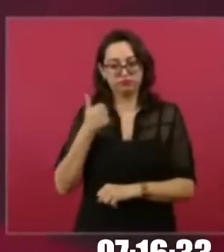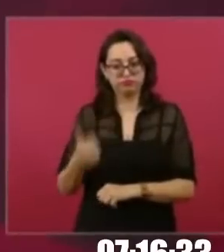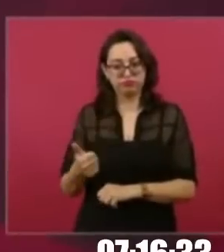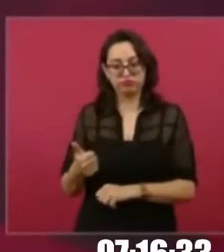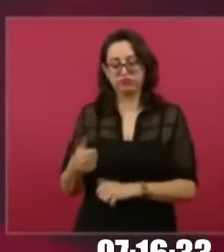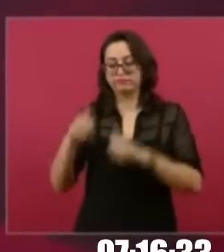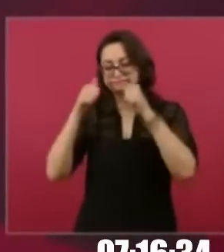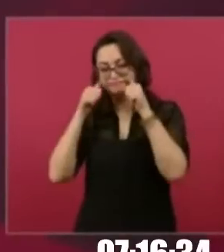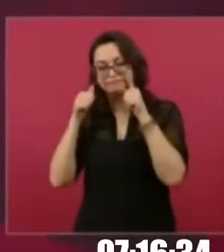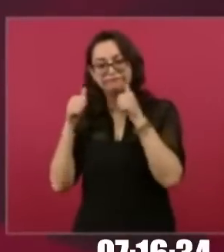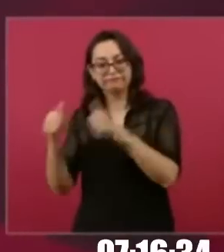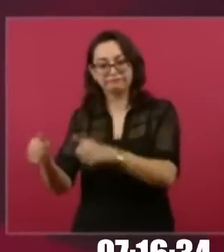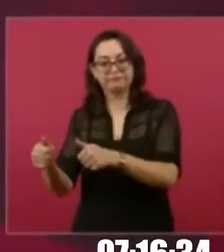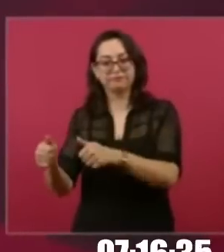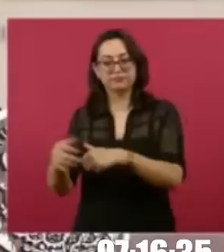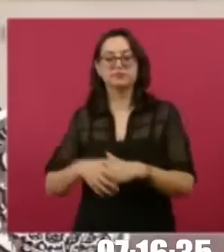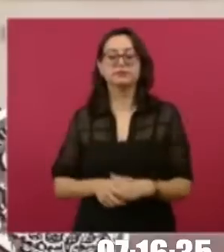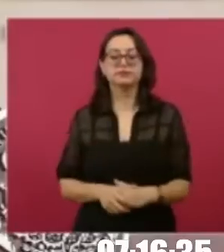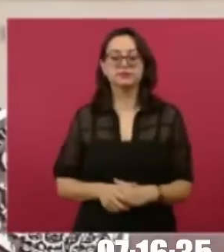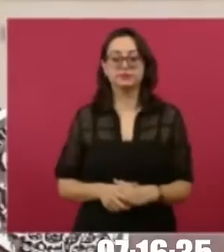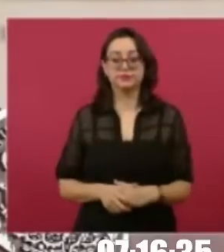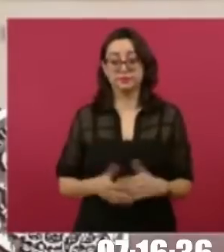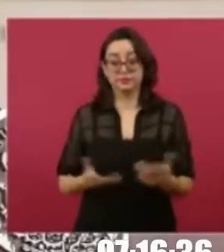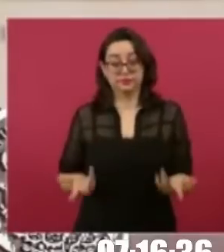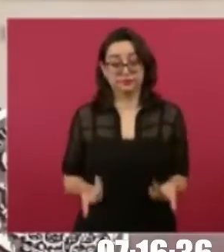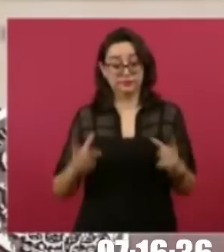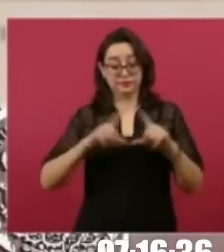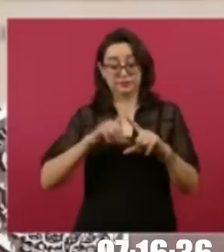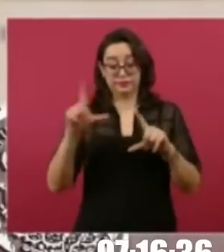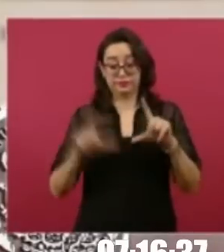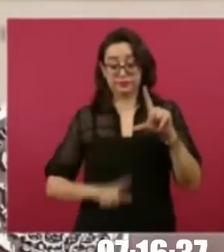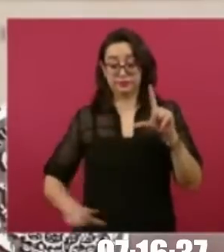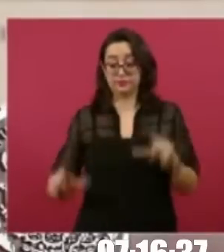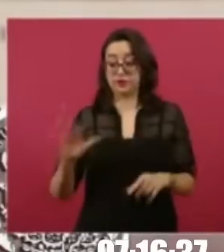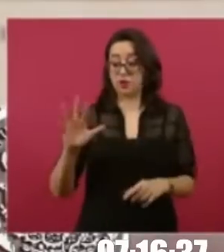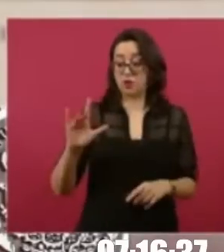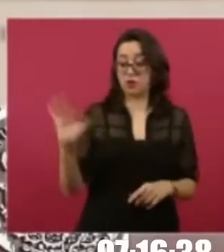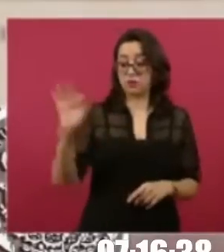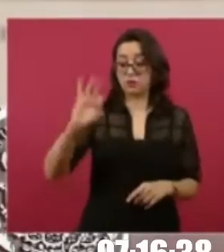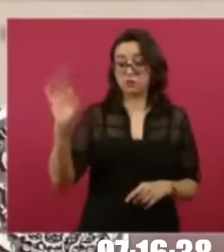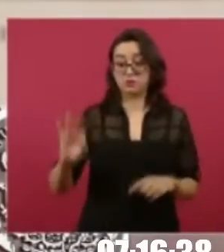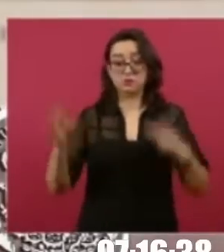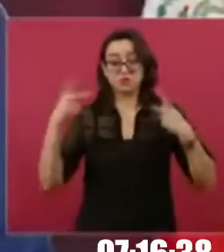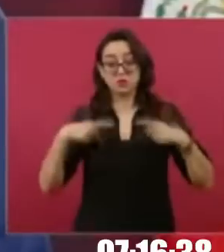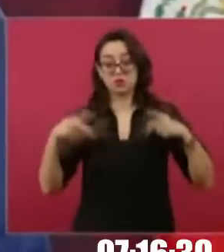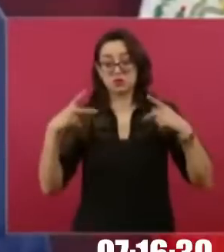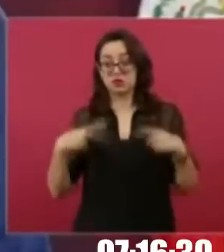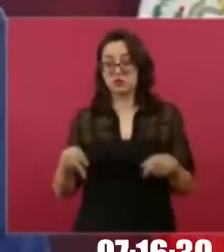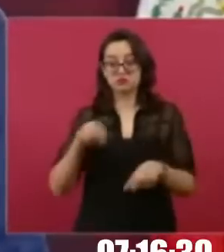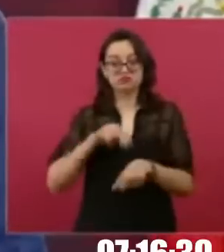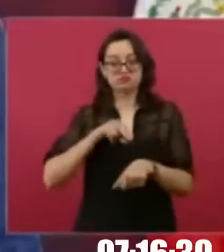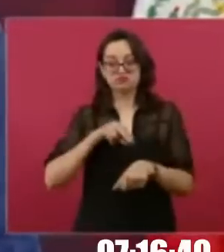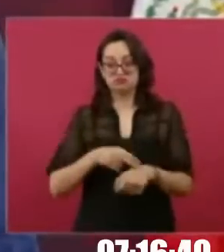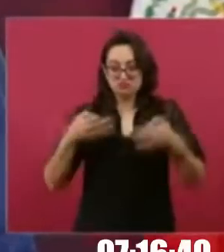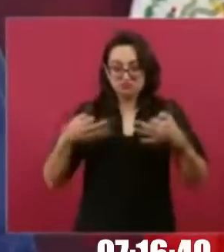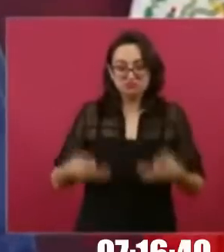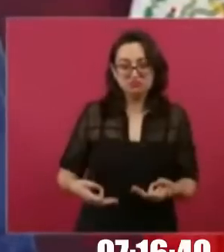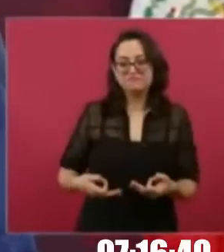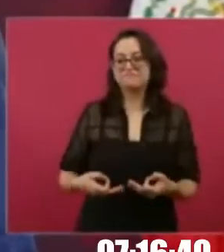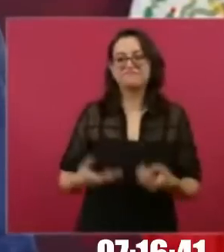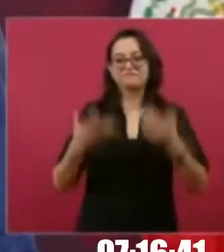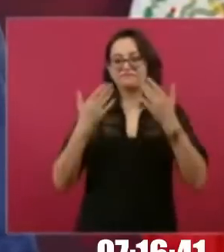pues cerca de la mitad de la población de nuestro país que va a poder ya está